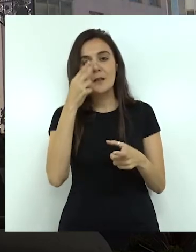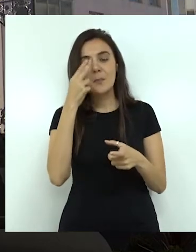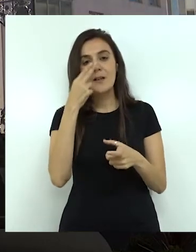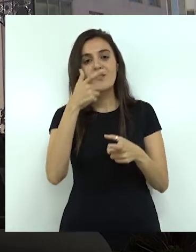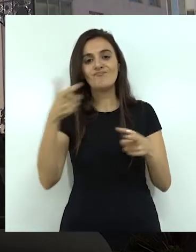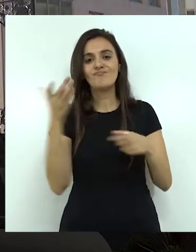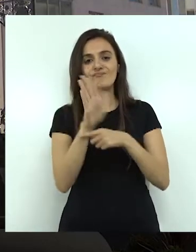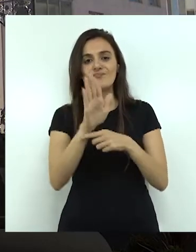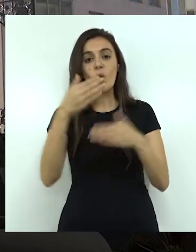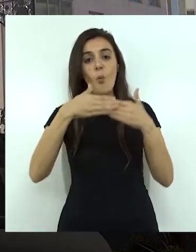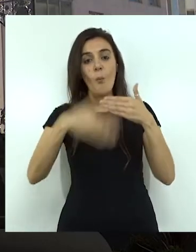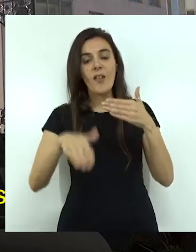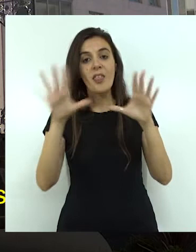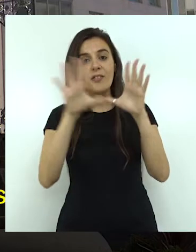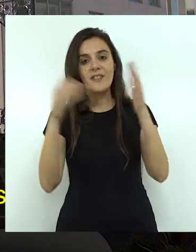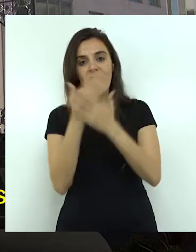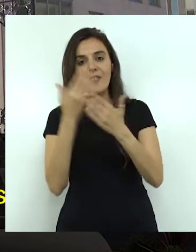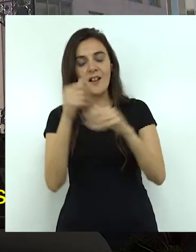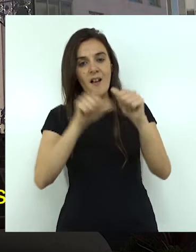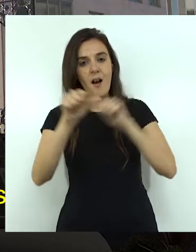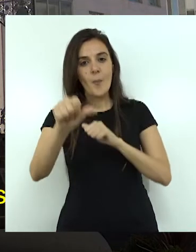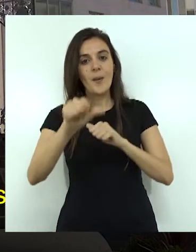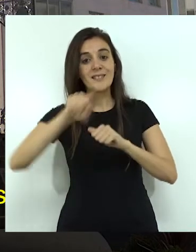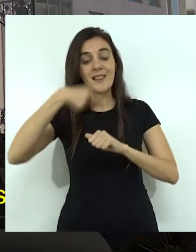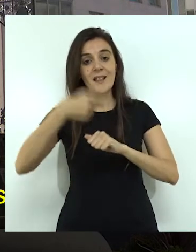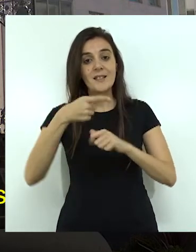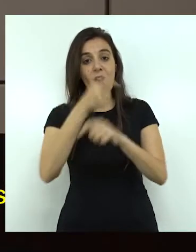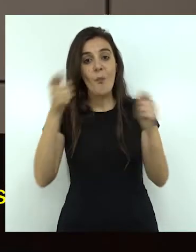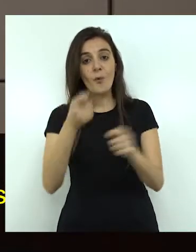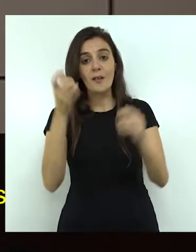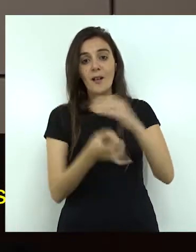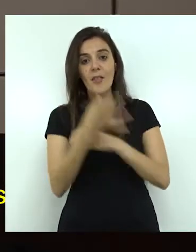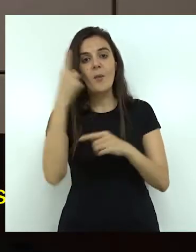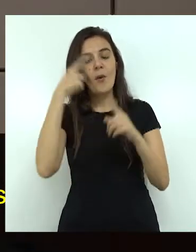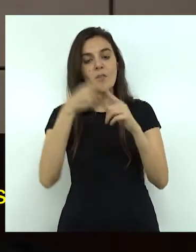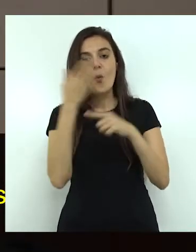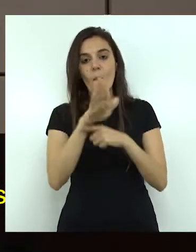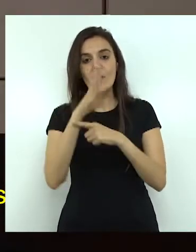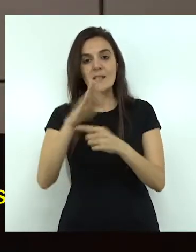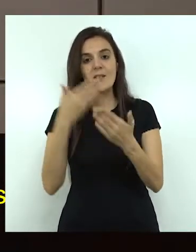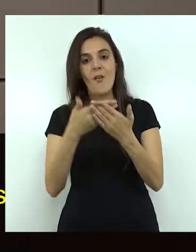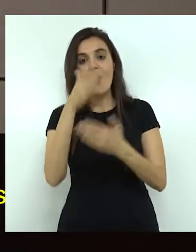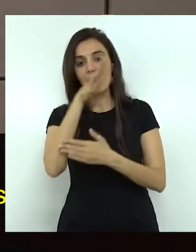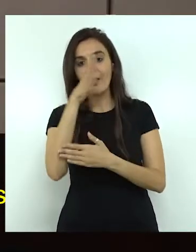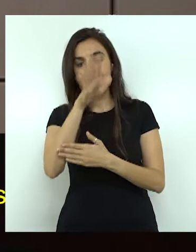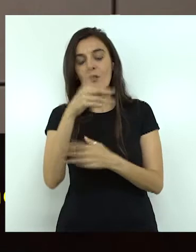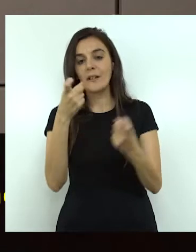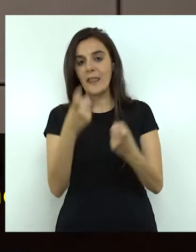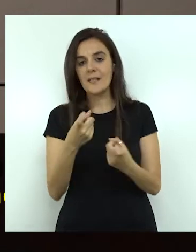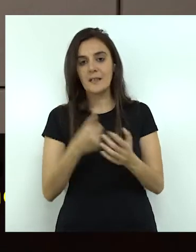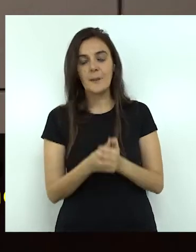dispondrán de un plazo de 10 días a partir del día siguiente a la publicación para presentar las alegaciones que estimen oportunas